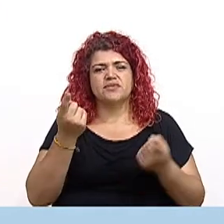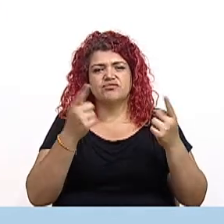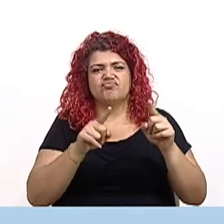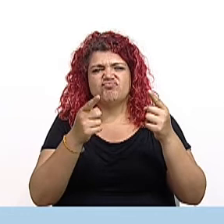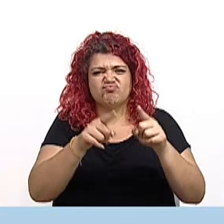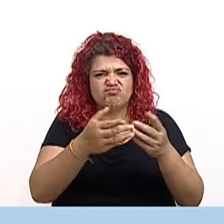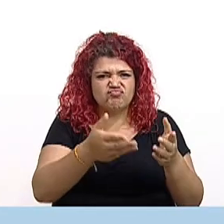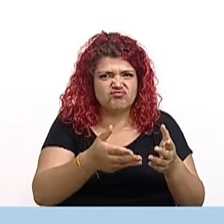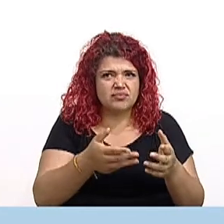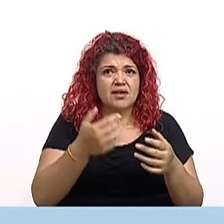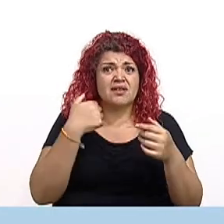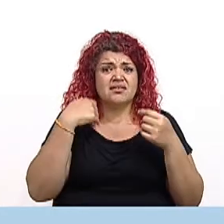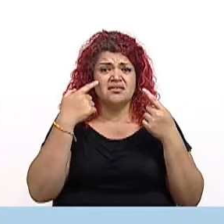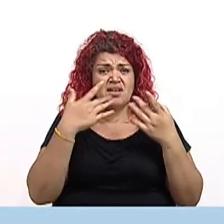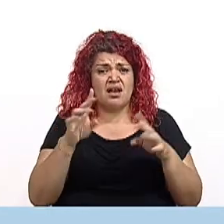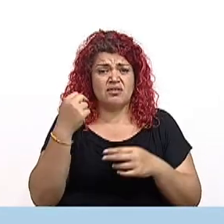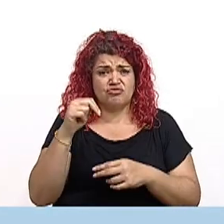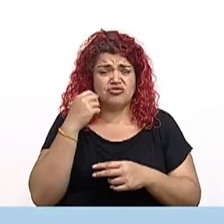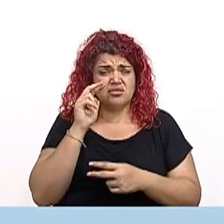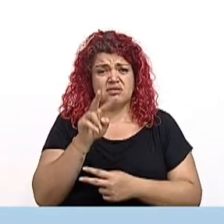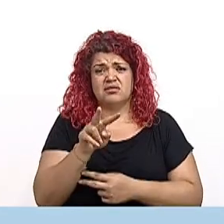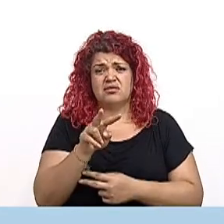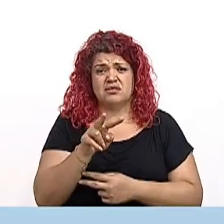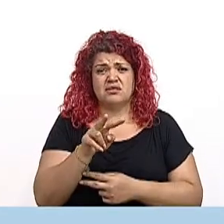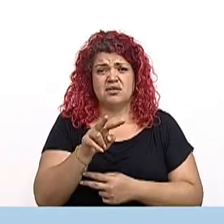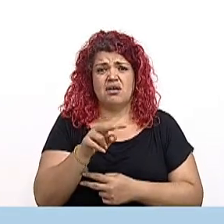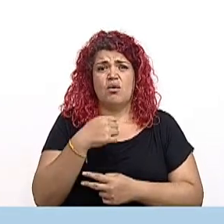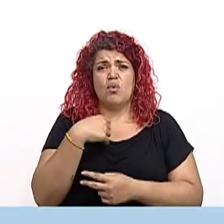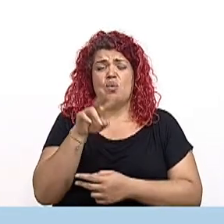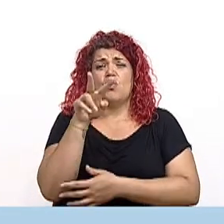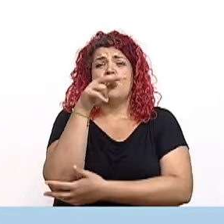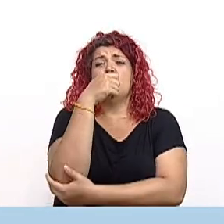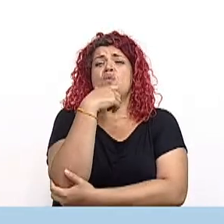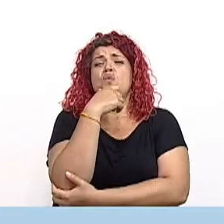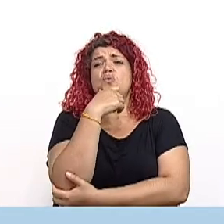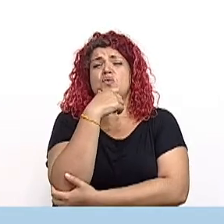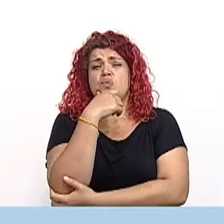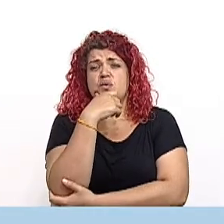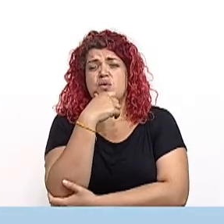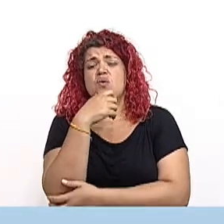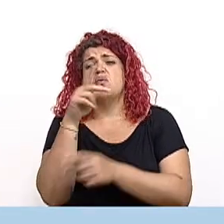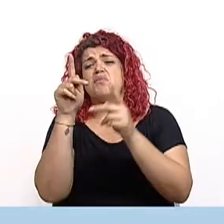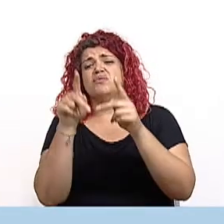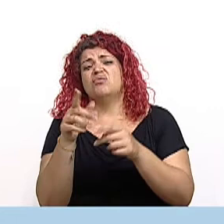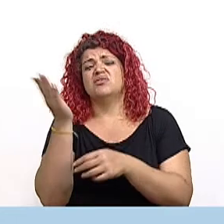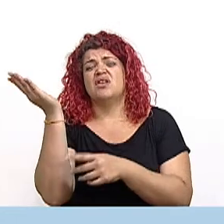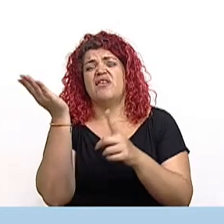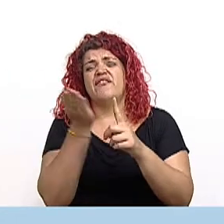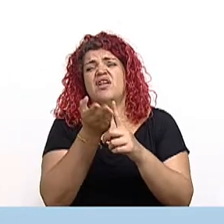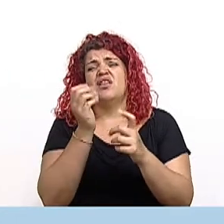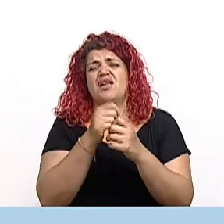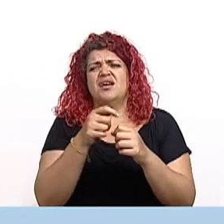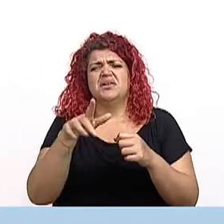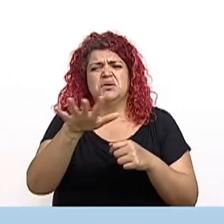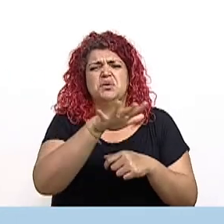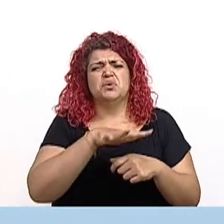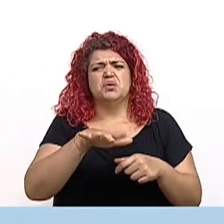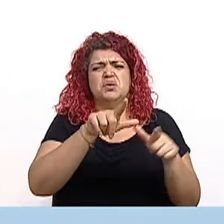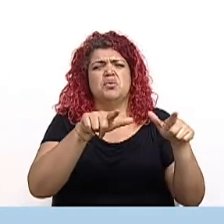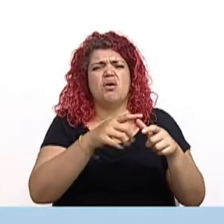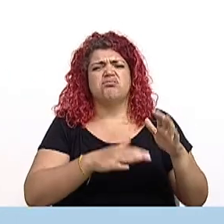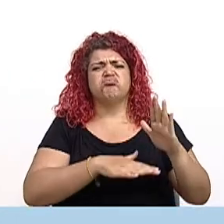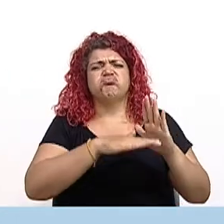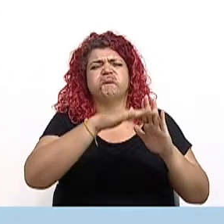consecuencias. Las hemos visto en las noticias, hemos visto reportajes de poblaciones afectadas, de zonas inundadas,